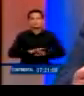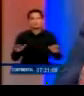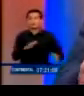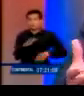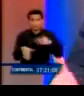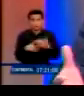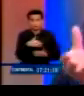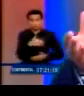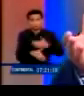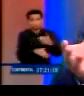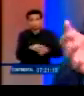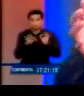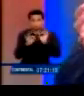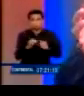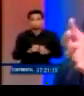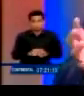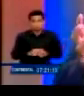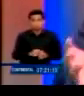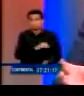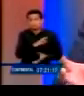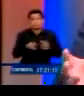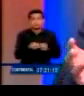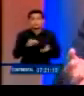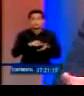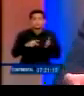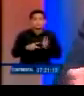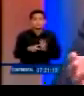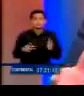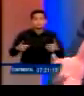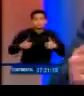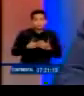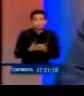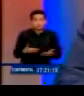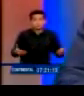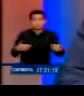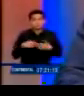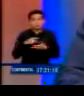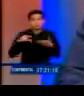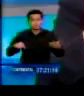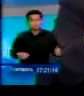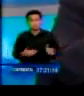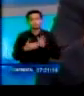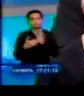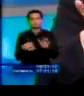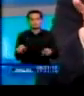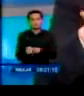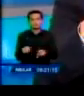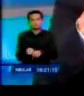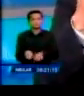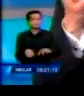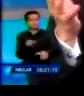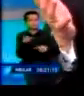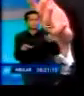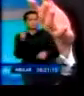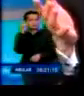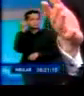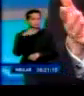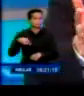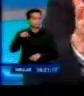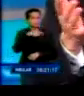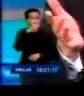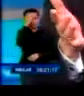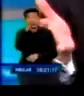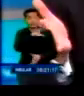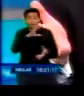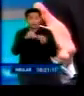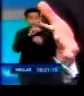de gestión, entonces la salud, la calidad del activo del sistema financiero es decir, para que nuestros amigos televidentes entiendan, porque no necesariamente